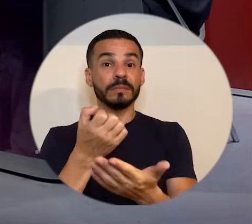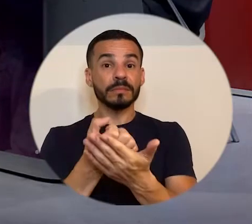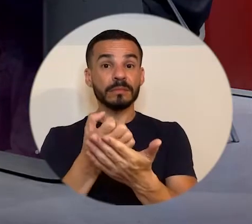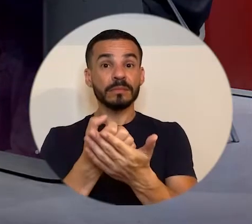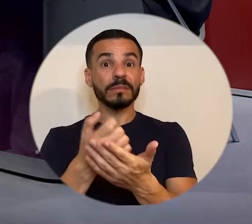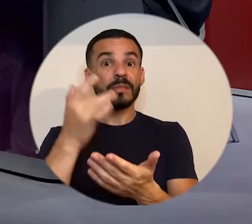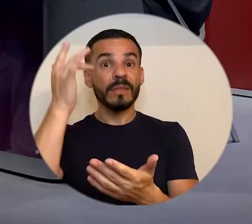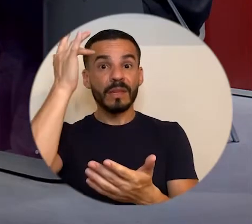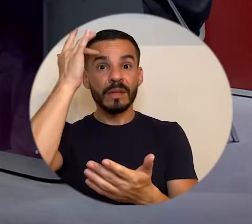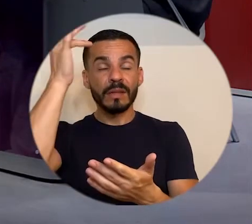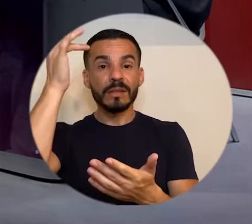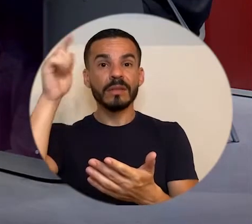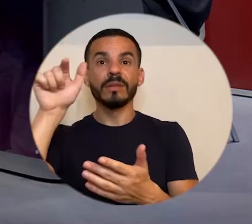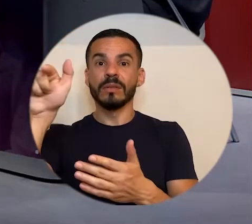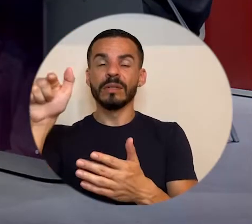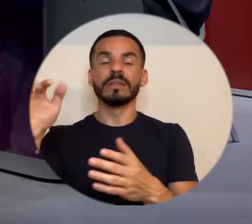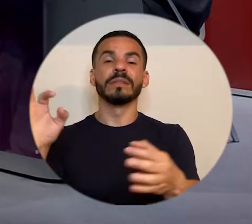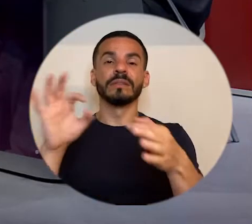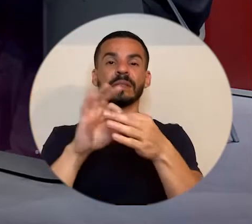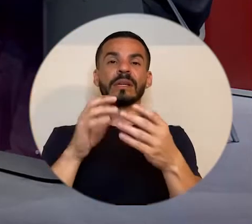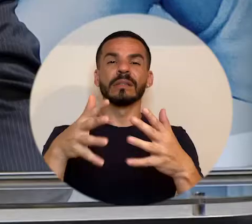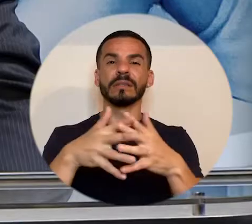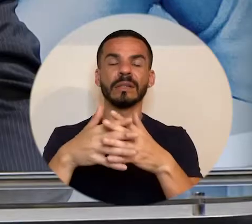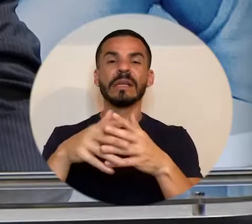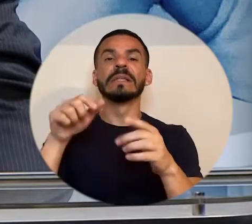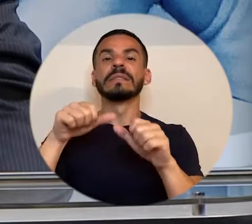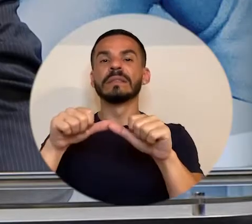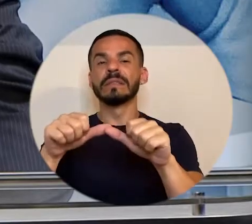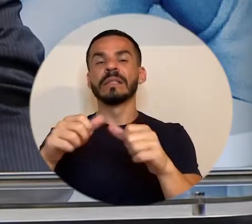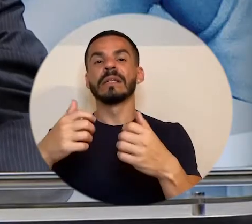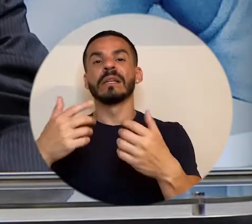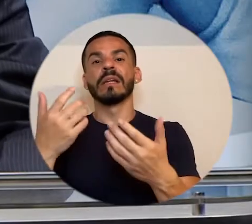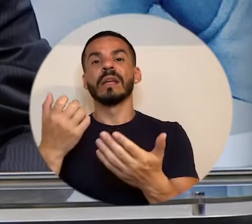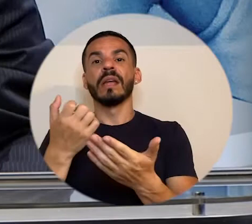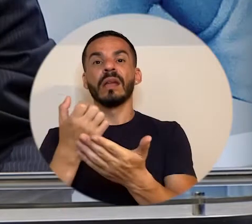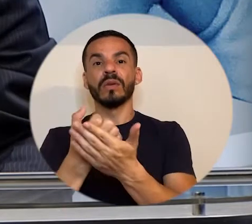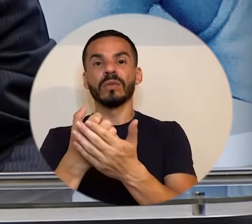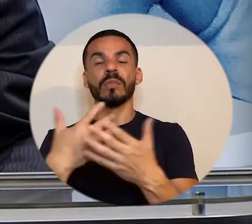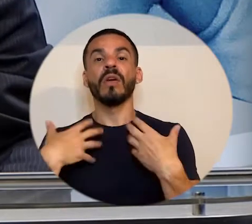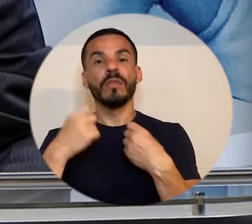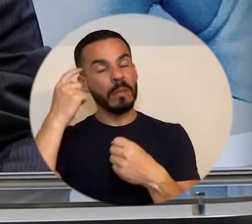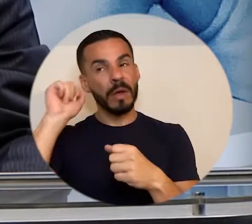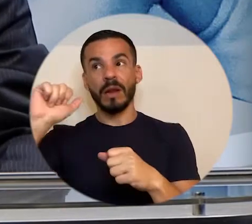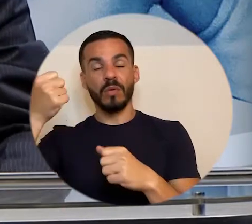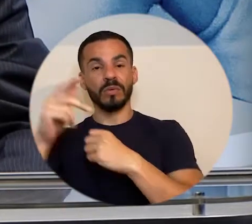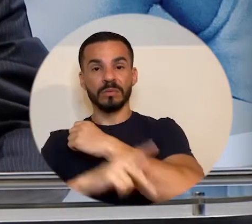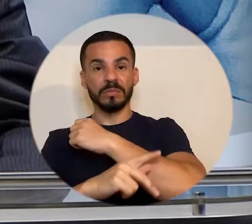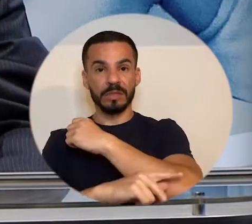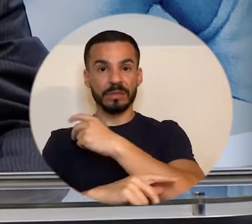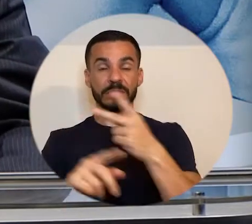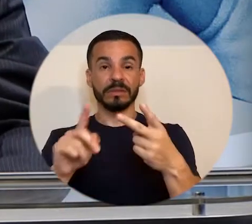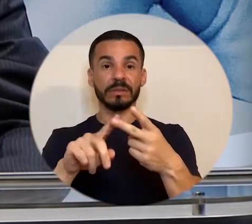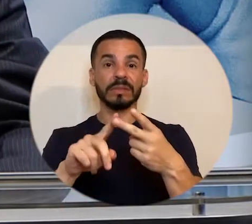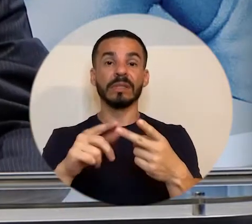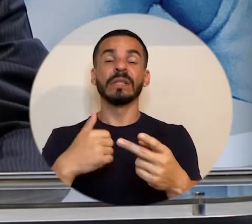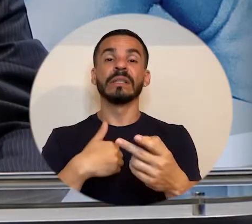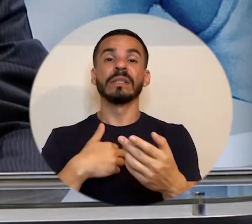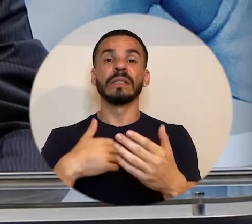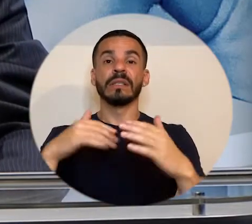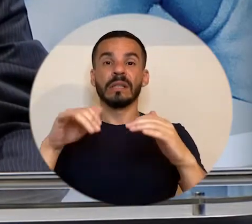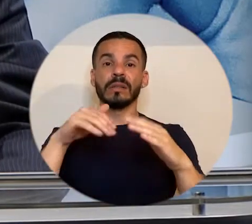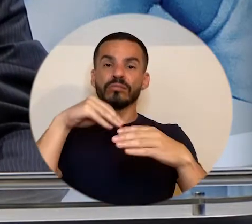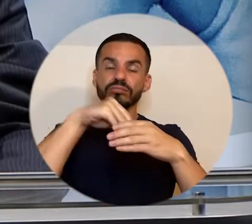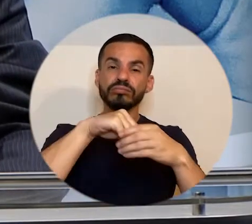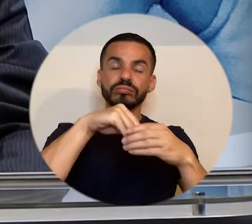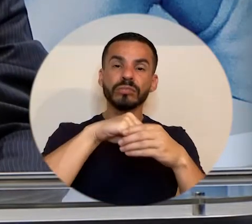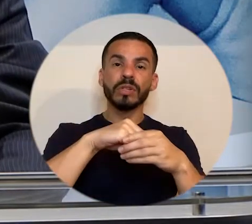cualquier economía con inteligencia le presta a Estados Unidos, porque sigue siendo una economía confiable para terceros. Y dos, recordemos que